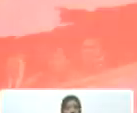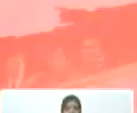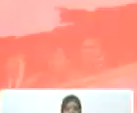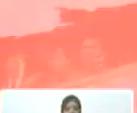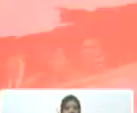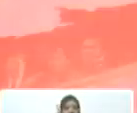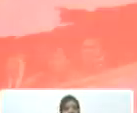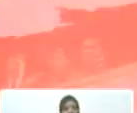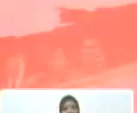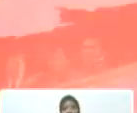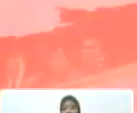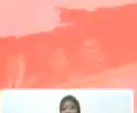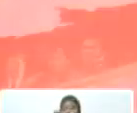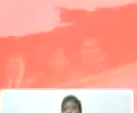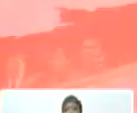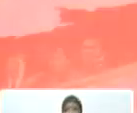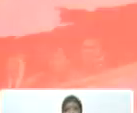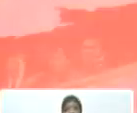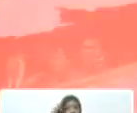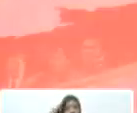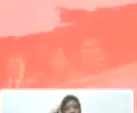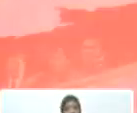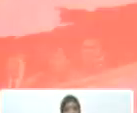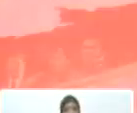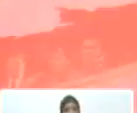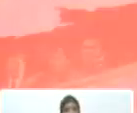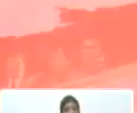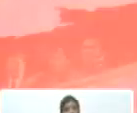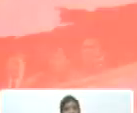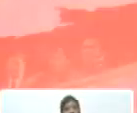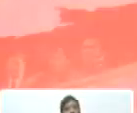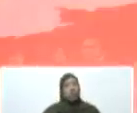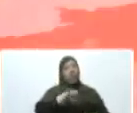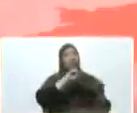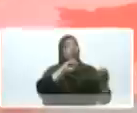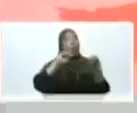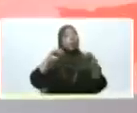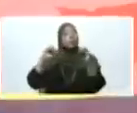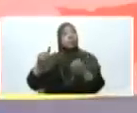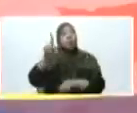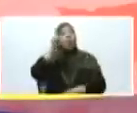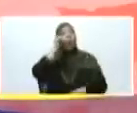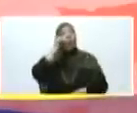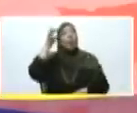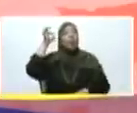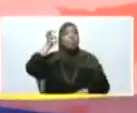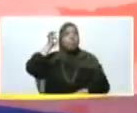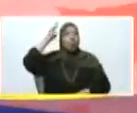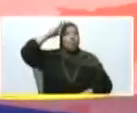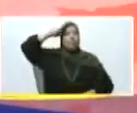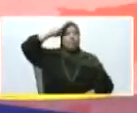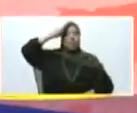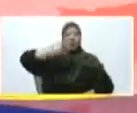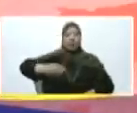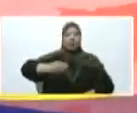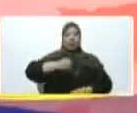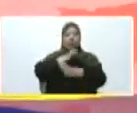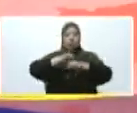Bolivariana. Señores oficiales, señoras oficiales de la Guardia Nacional